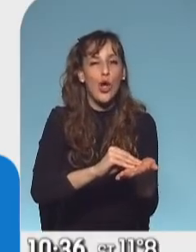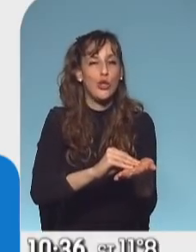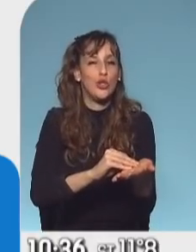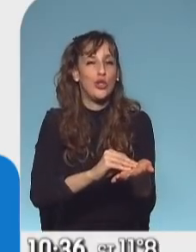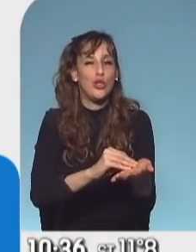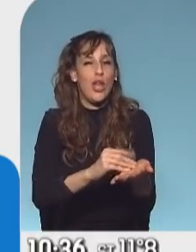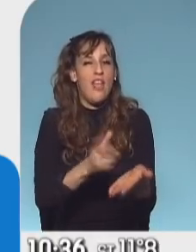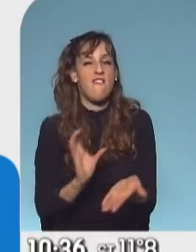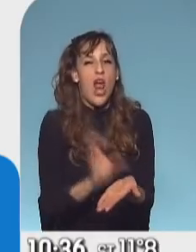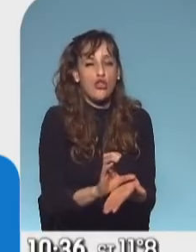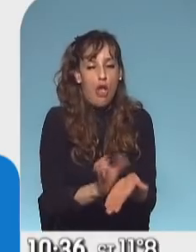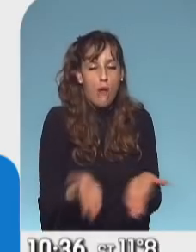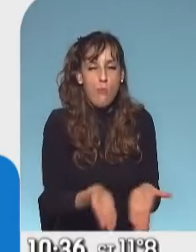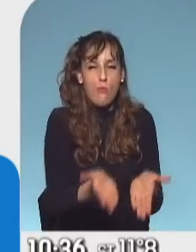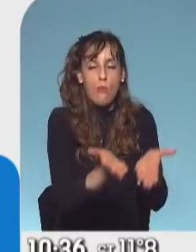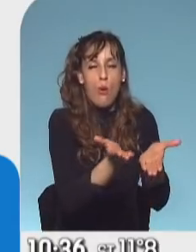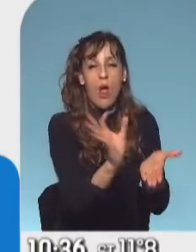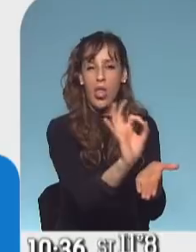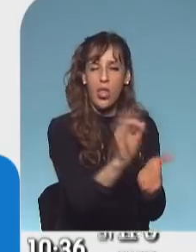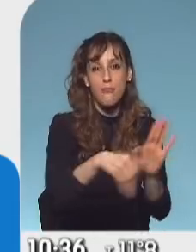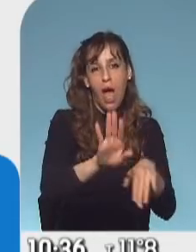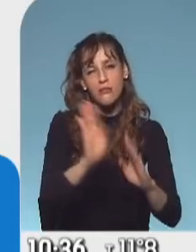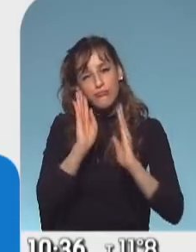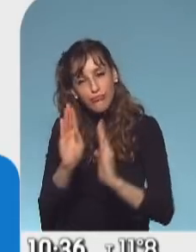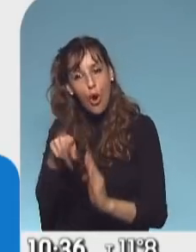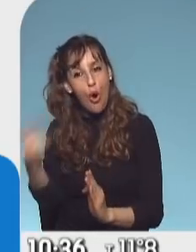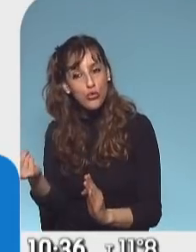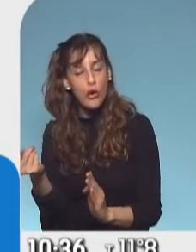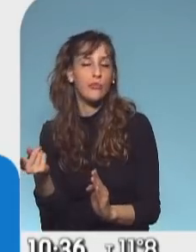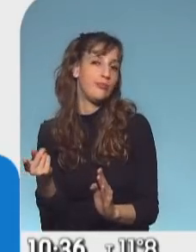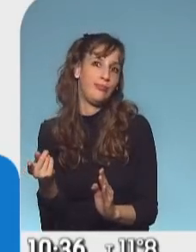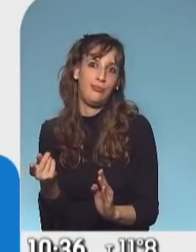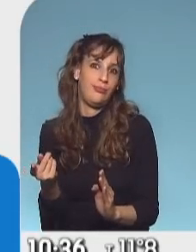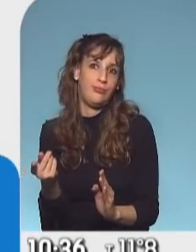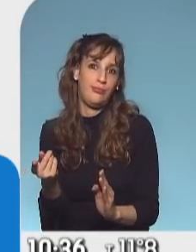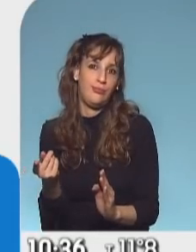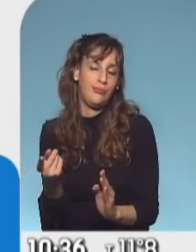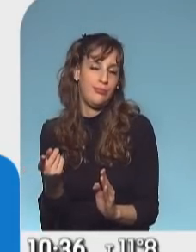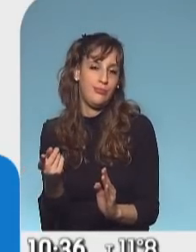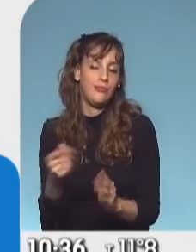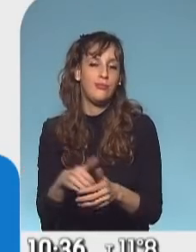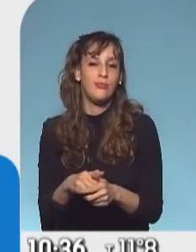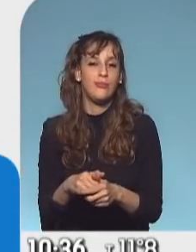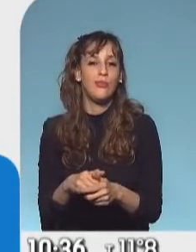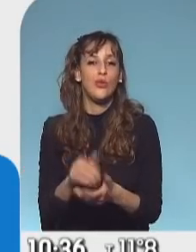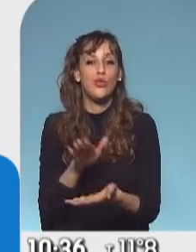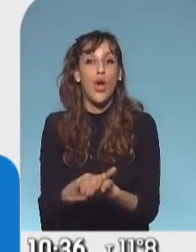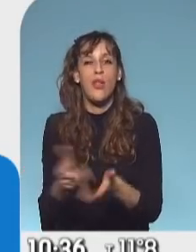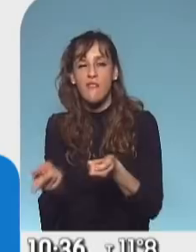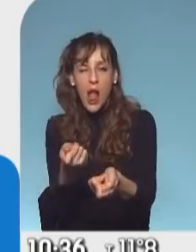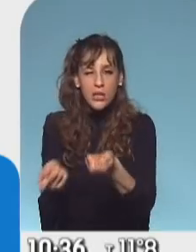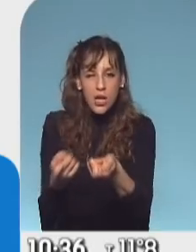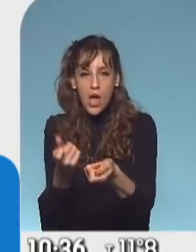a lograr resultados produciendo y vendiendo, y empieza a prestarle más atención a la timba